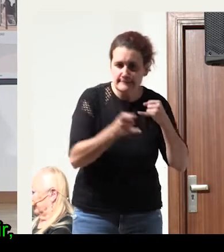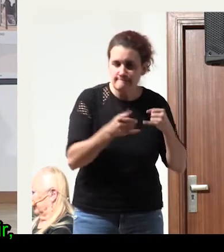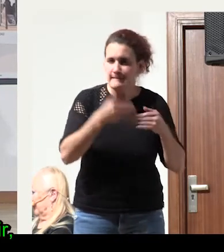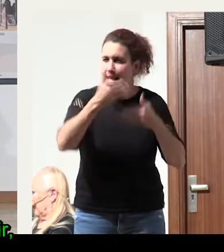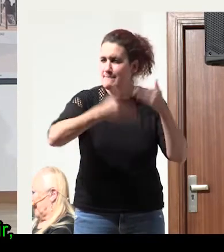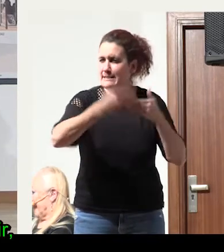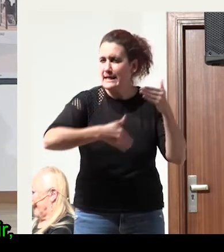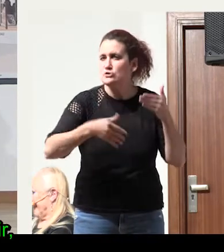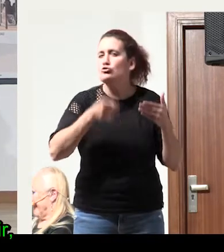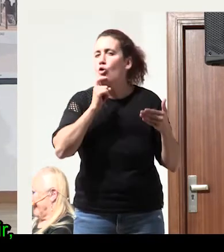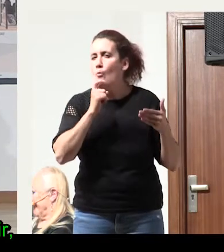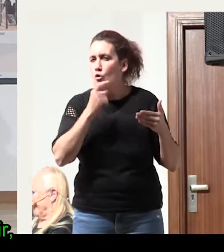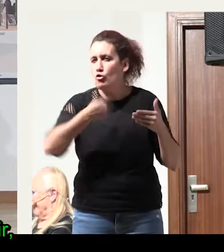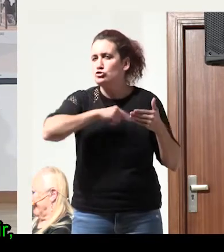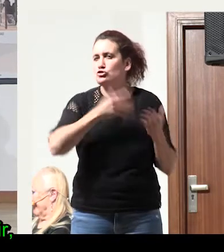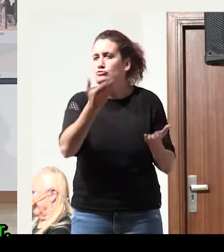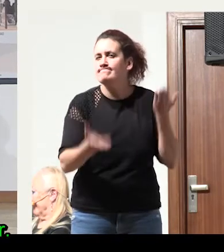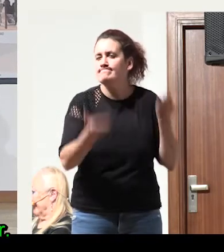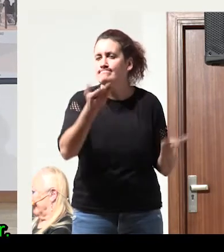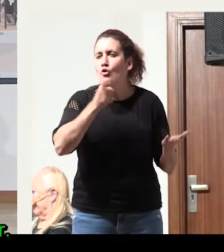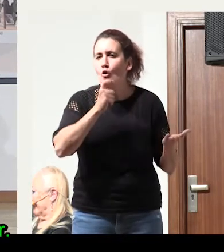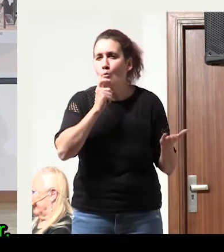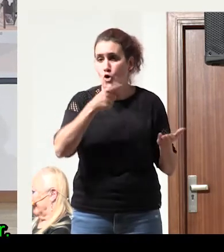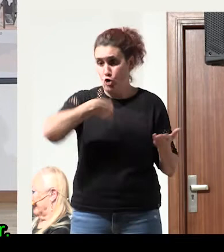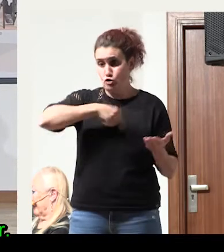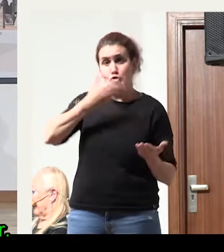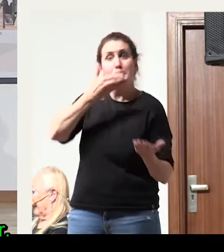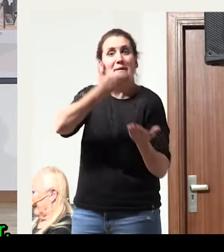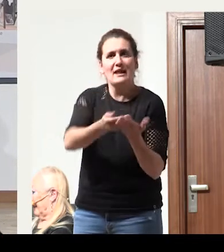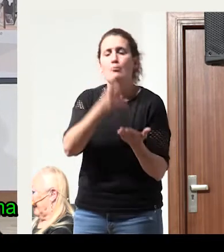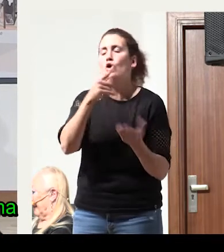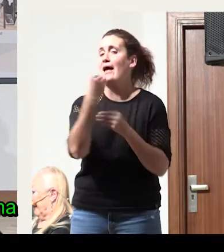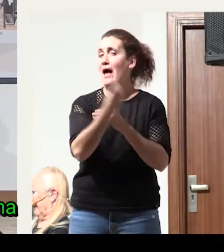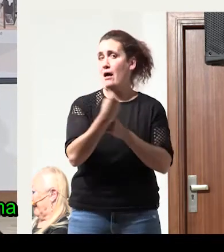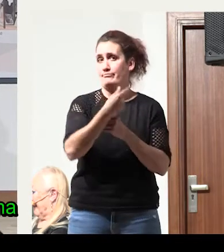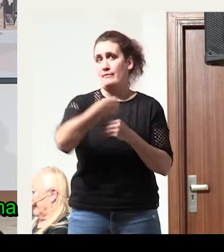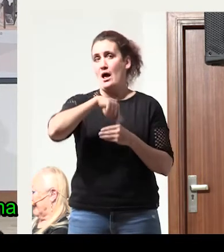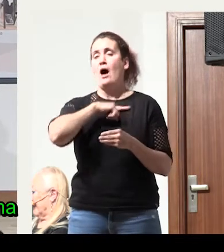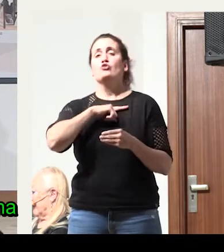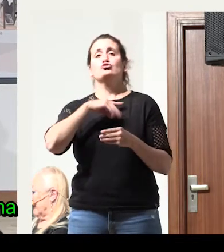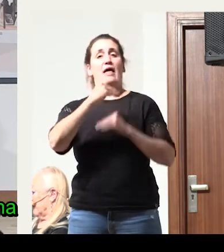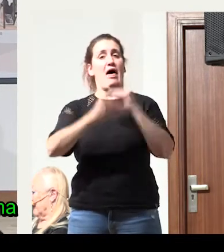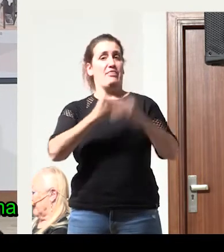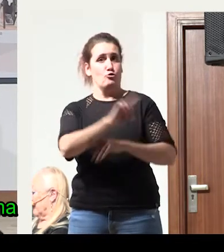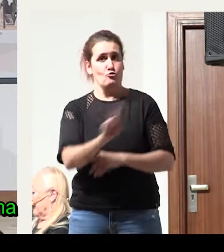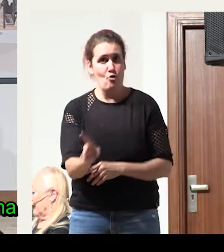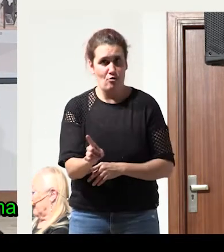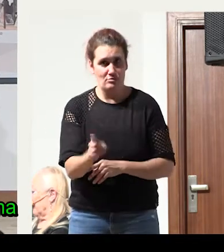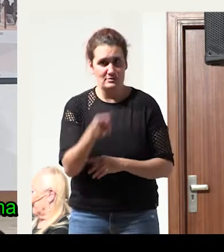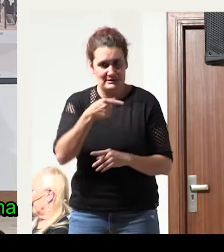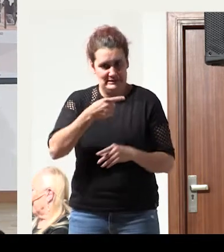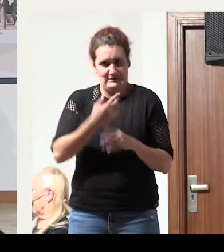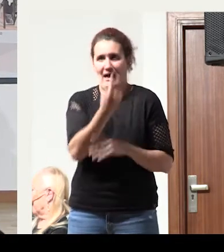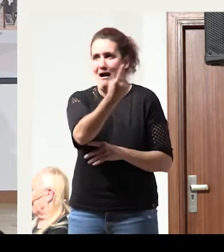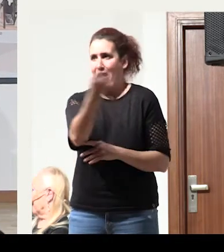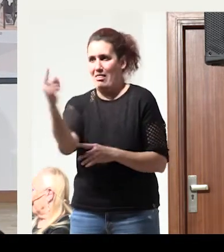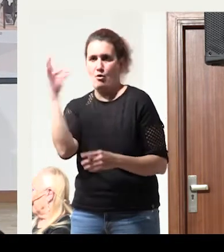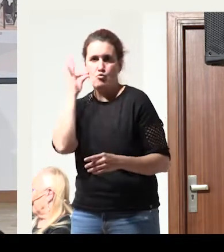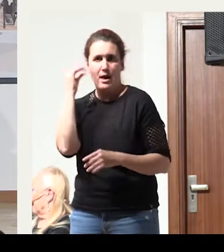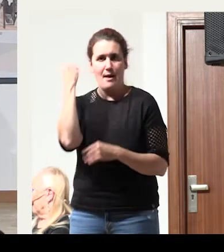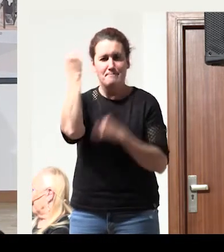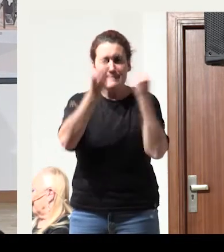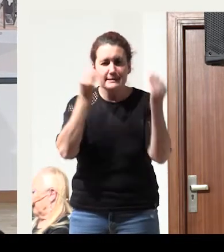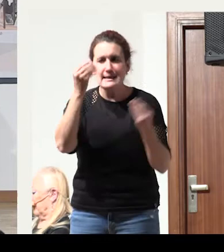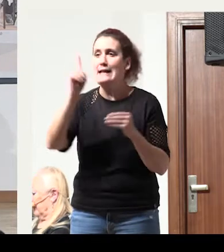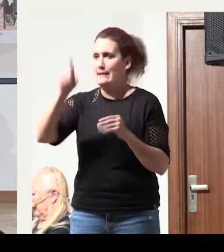también nosotras tendremos que pedir, porque no nos lo van a hacer. No, quiero decir, tenemos que pensar cada una y también en colectivo qué se hace